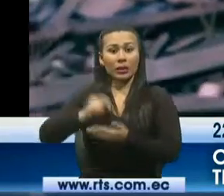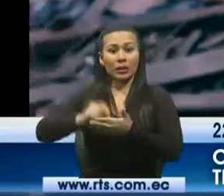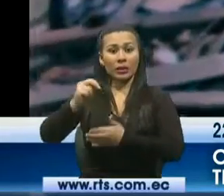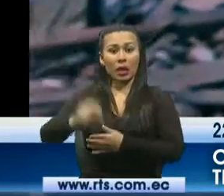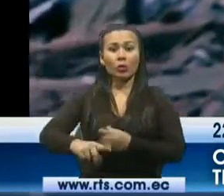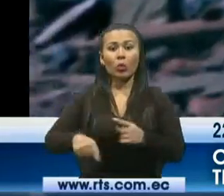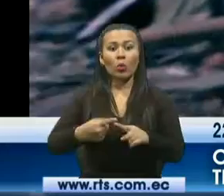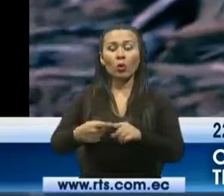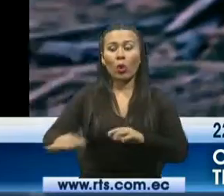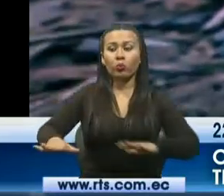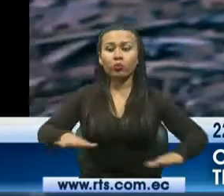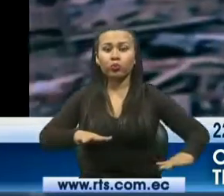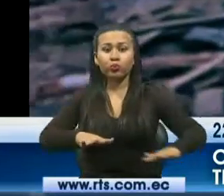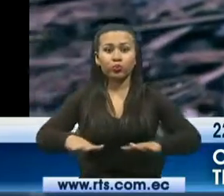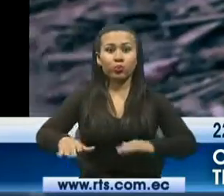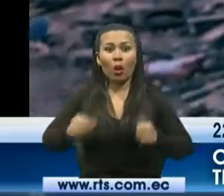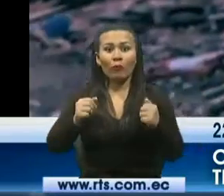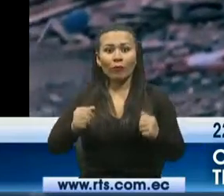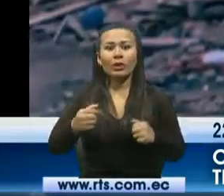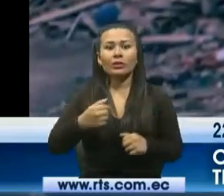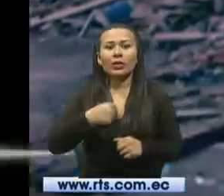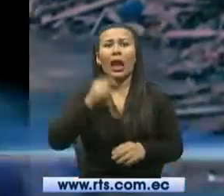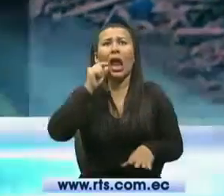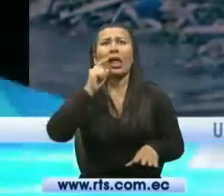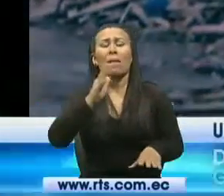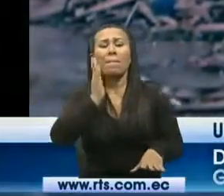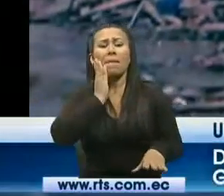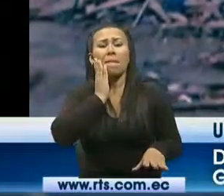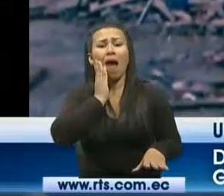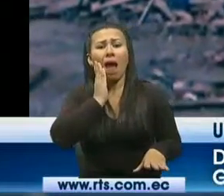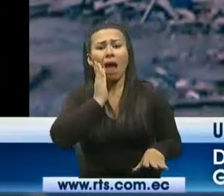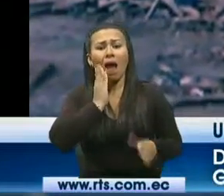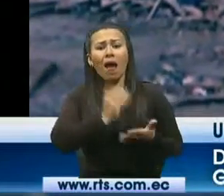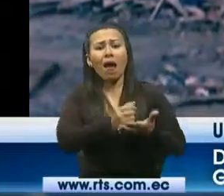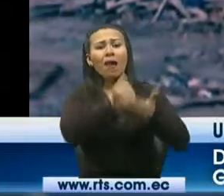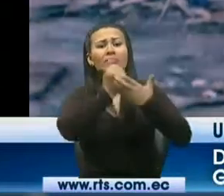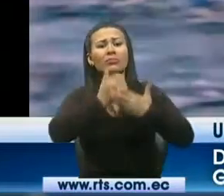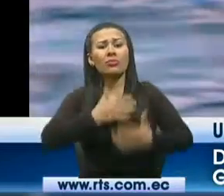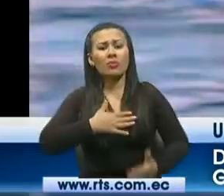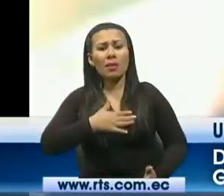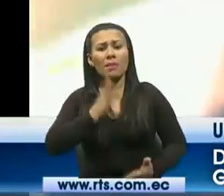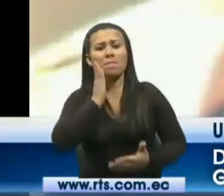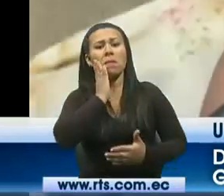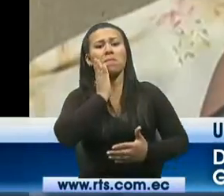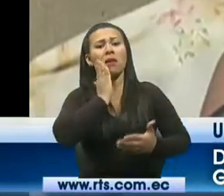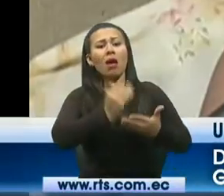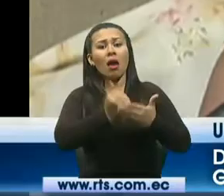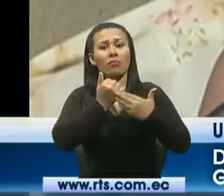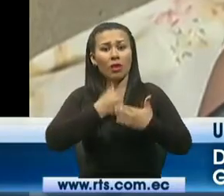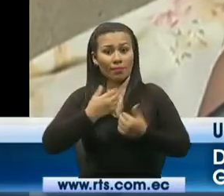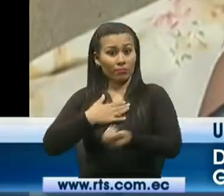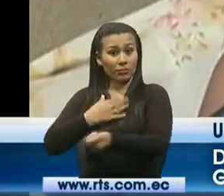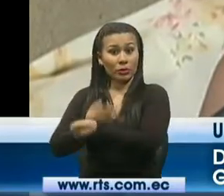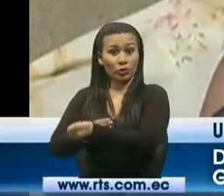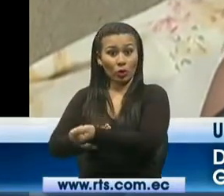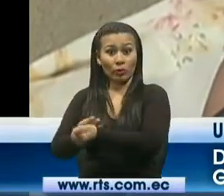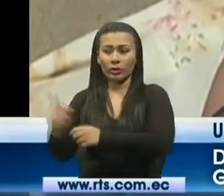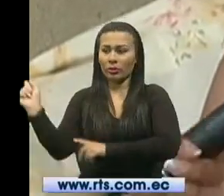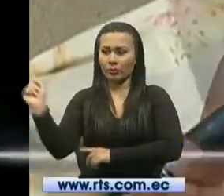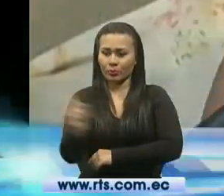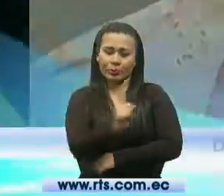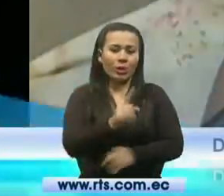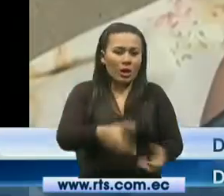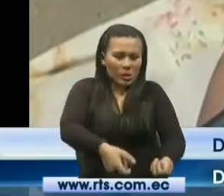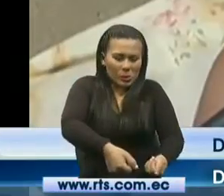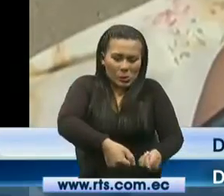sismo. Mami, ayúdame, que yo estoy enterrada aquí también. Y ahí con la otra sobrina, ella me ayudó a sacarla también de los escombros. Entre